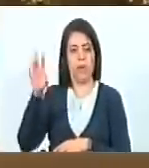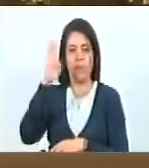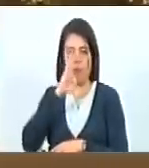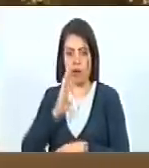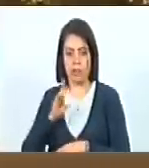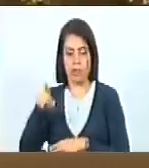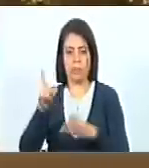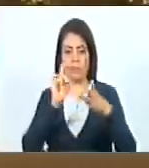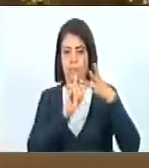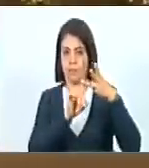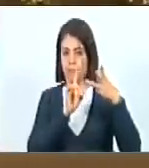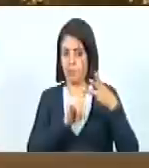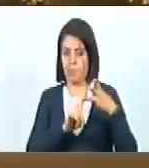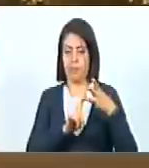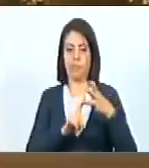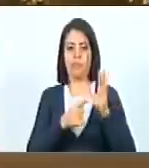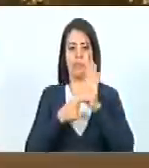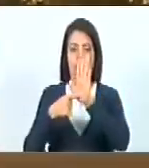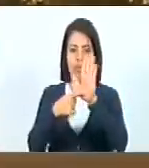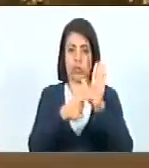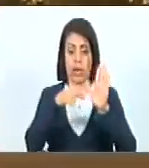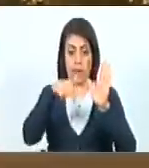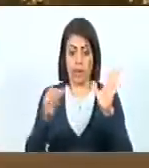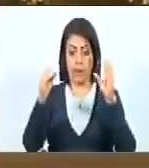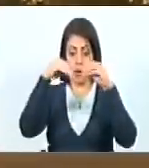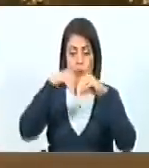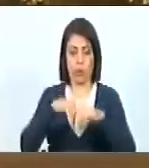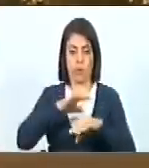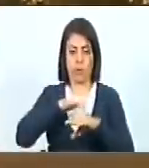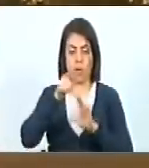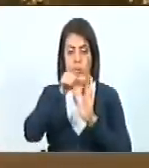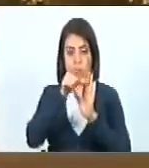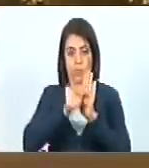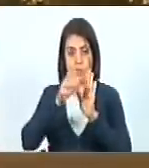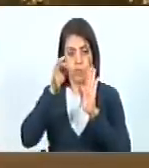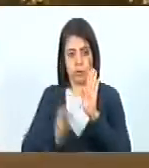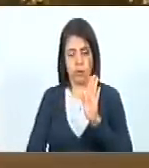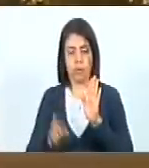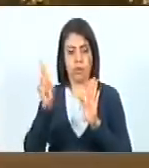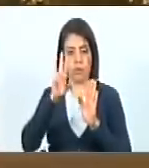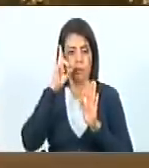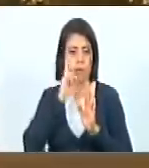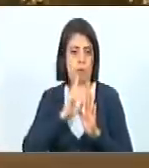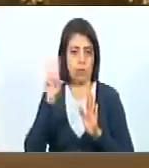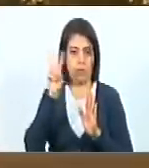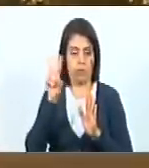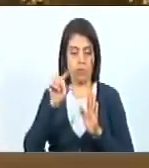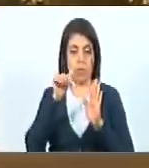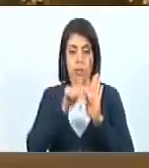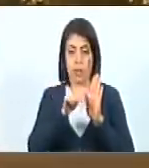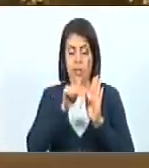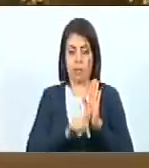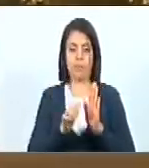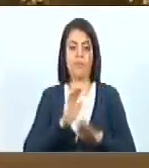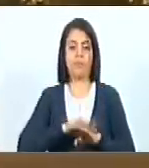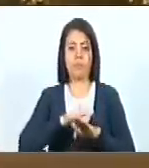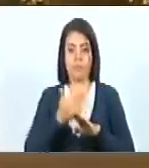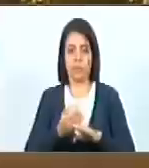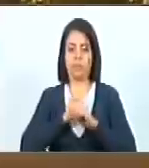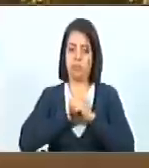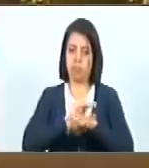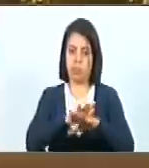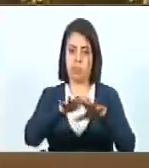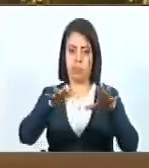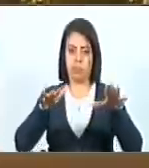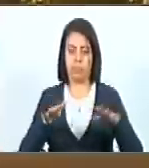brasileño. Tercero, publicar el presente acuerdo en la Gaceta Oficial de la República Bolivariana de Venezuela y dar